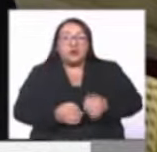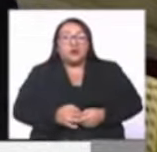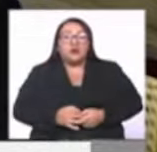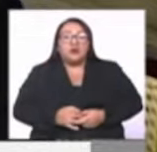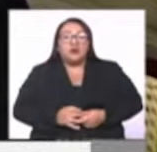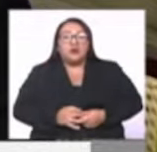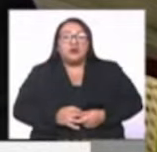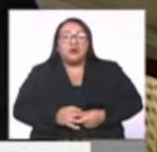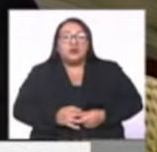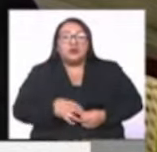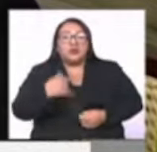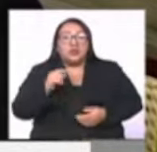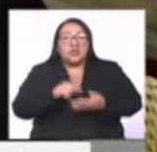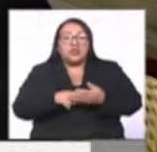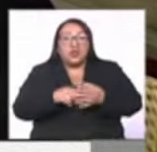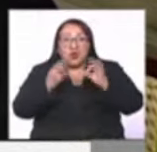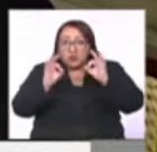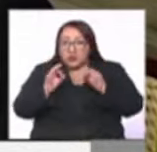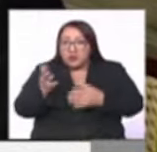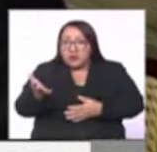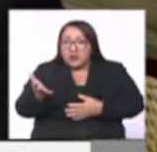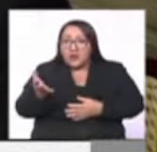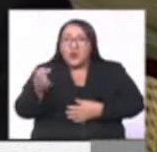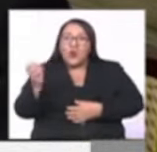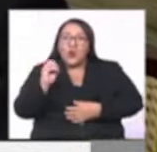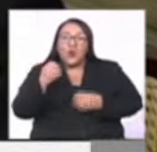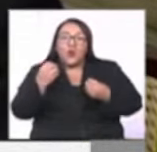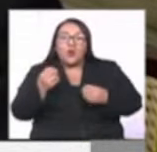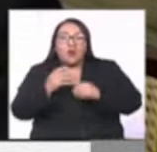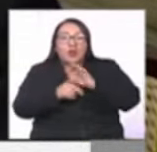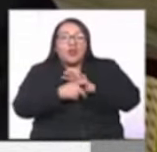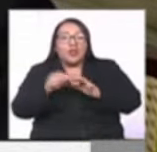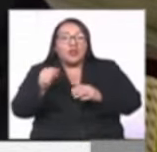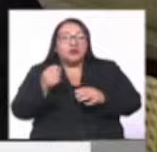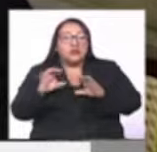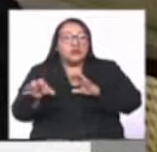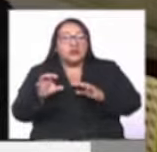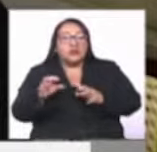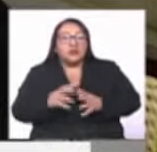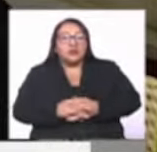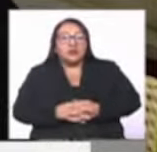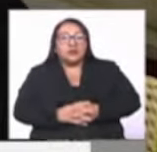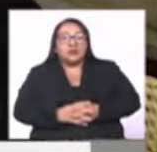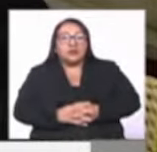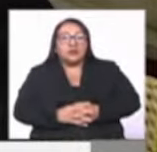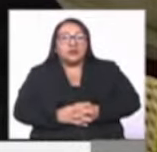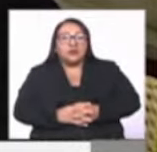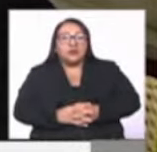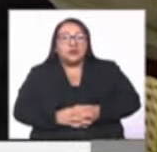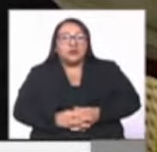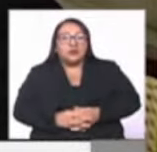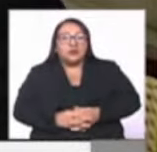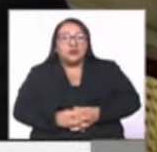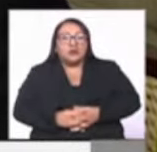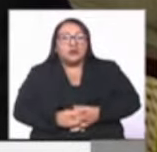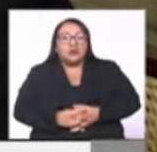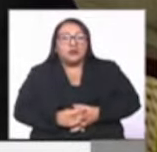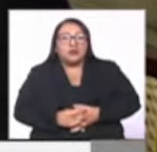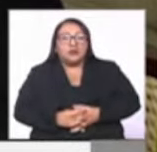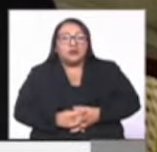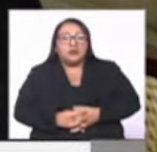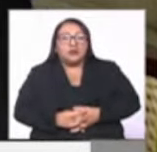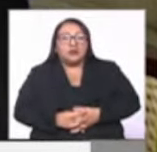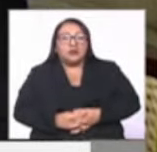esté debidamente justificado como al derecho que está siendo objeto de restricción por parte en este